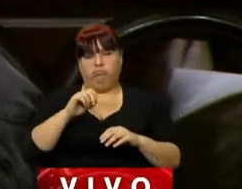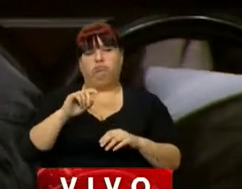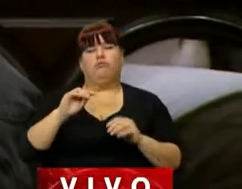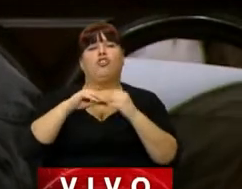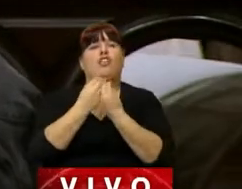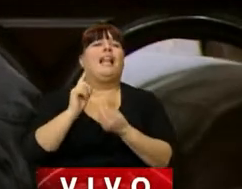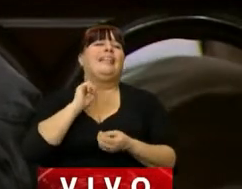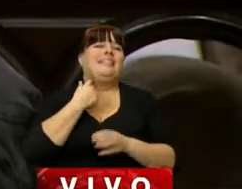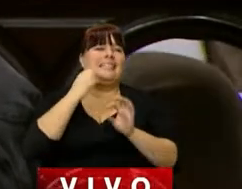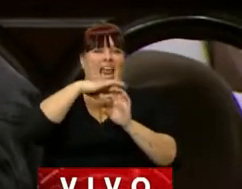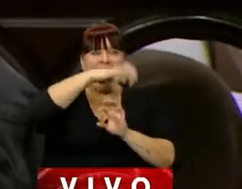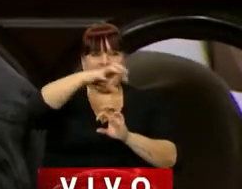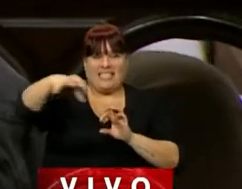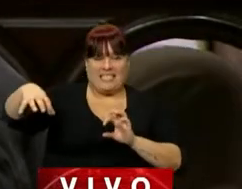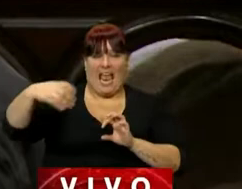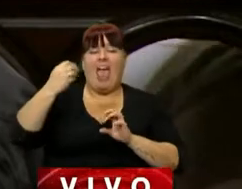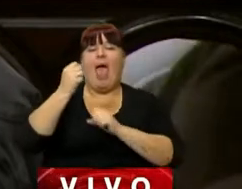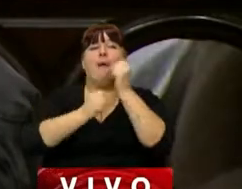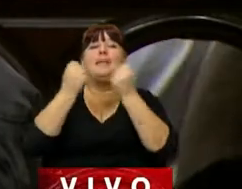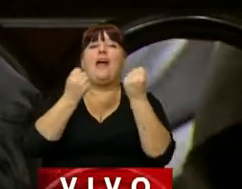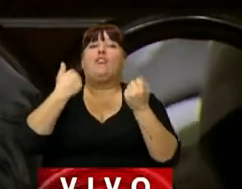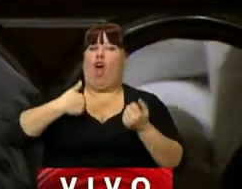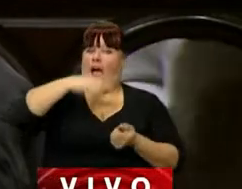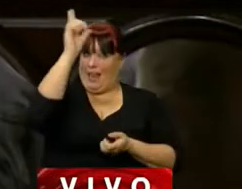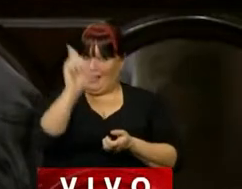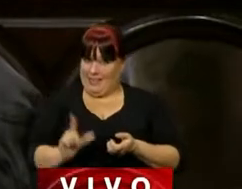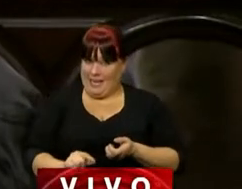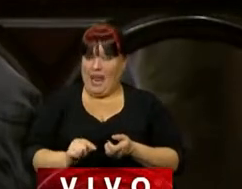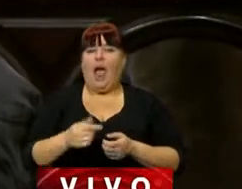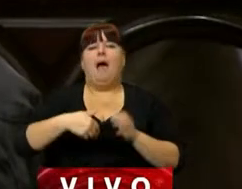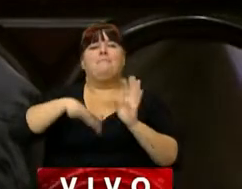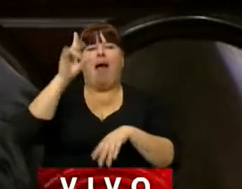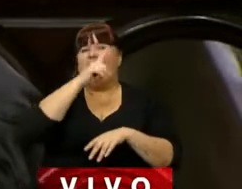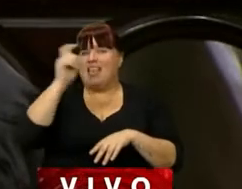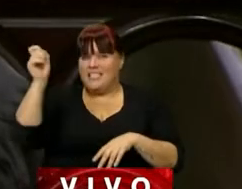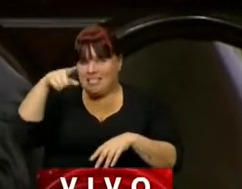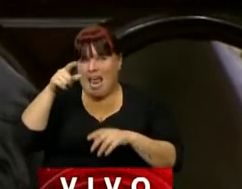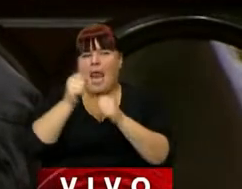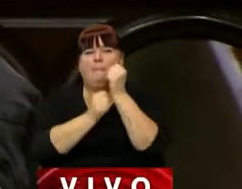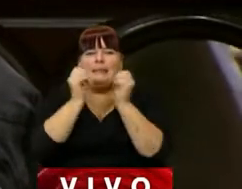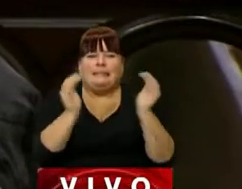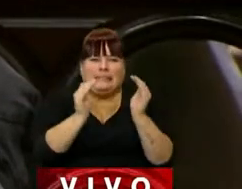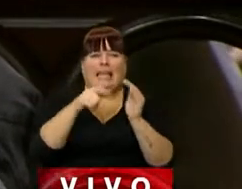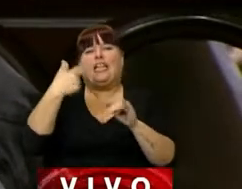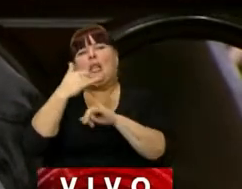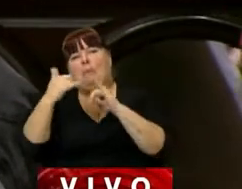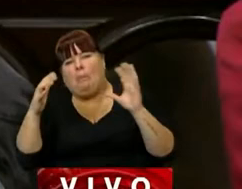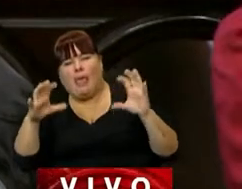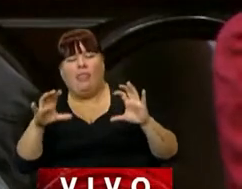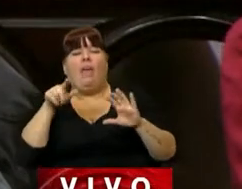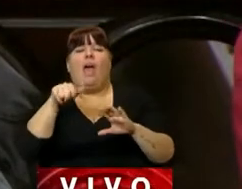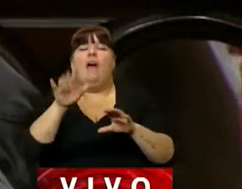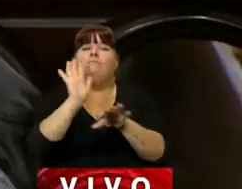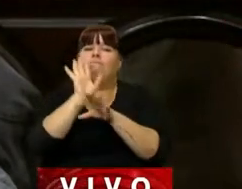13 terminales automotrices en el país, hay cientos de pymes, pequeñas y medianas,